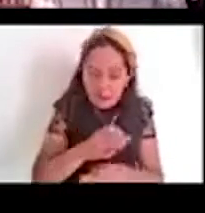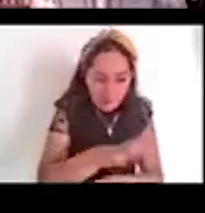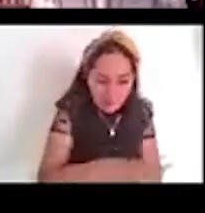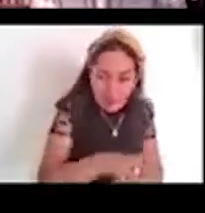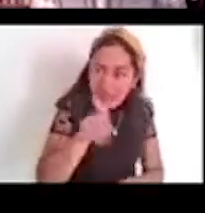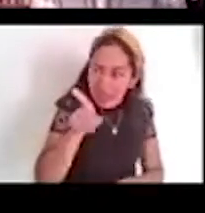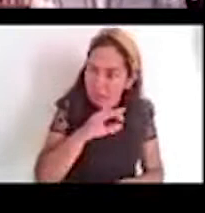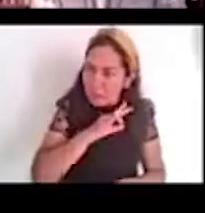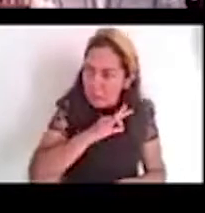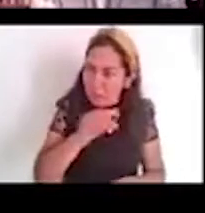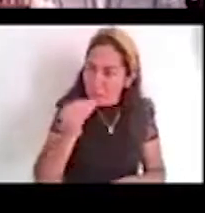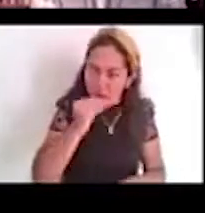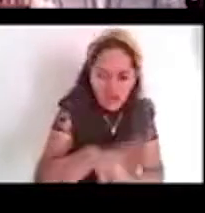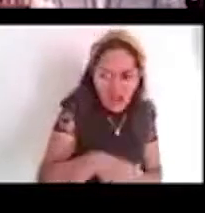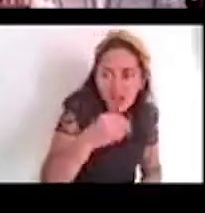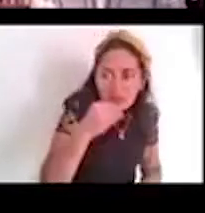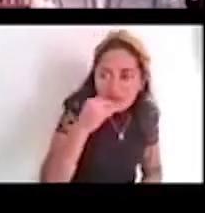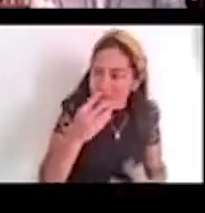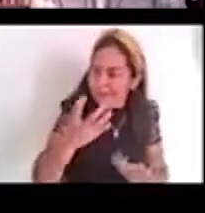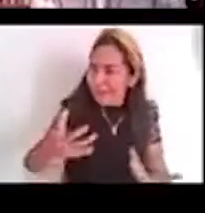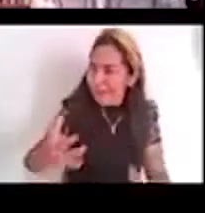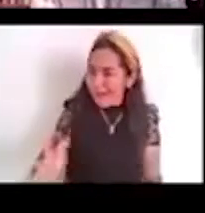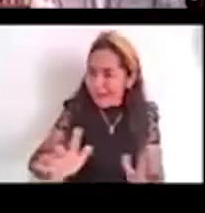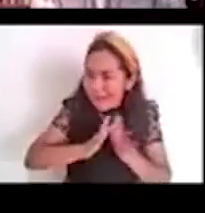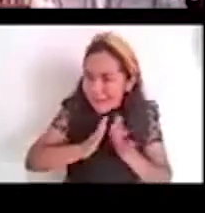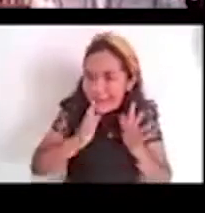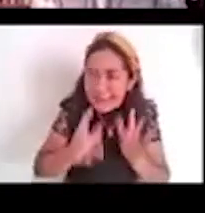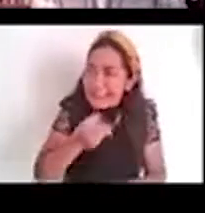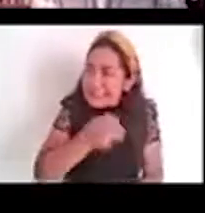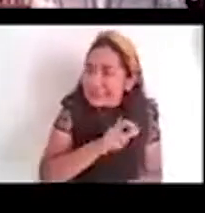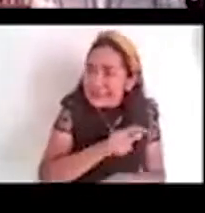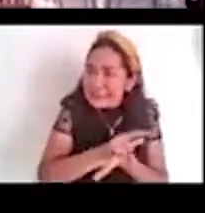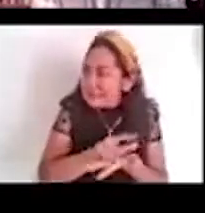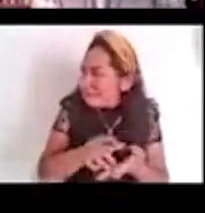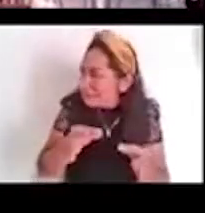también todo este engranaje con